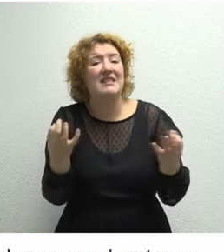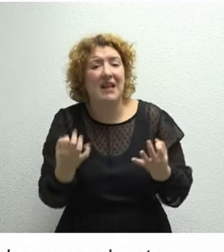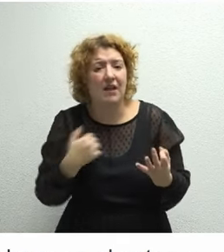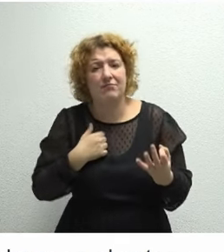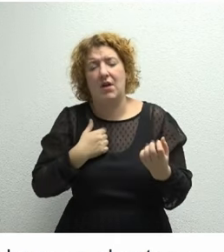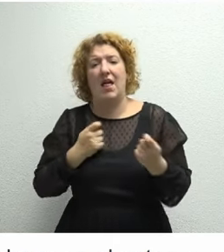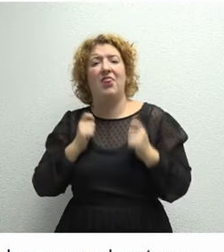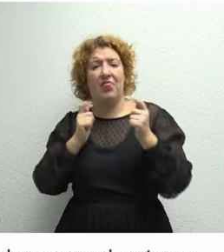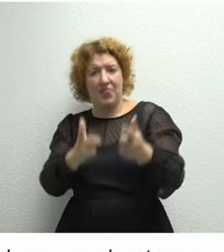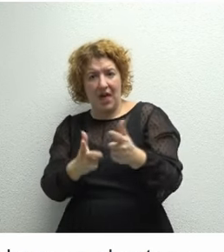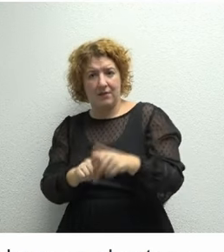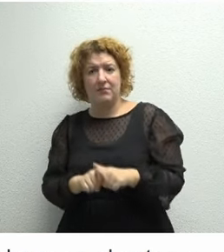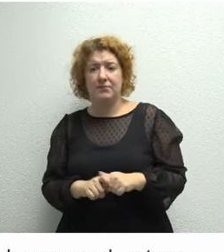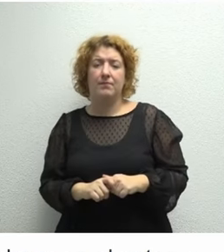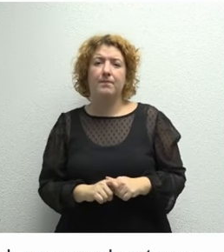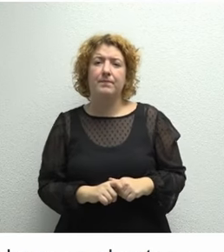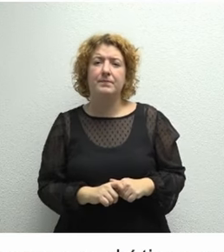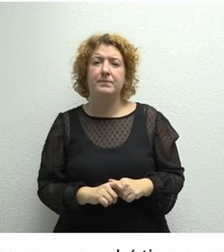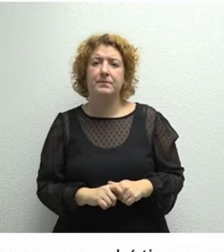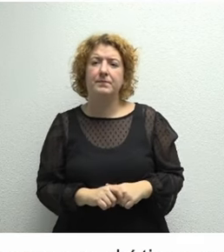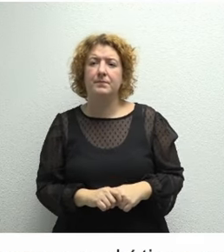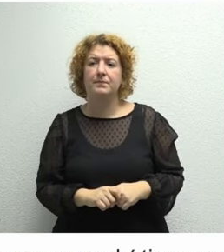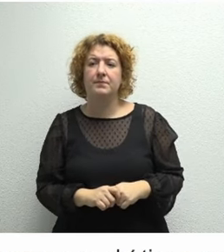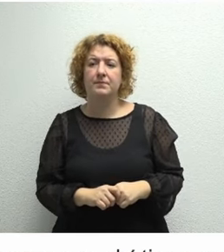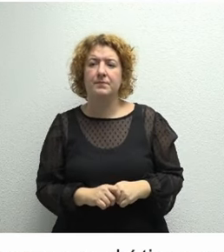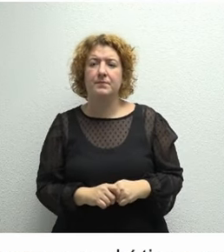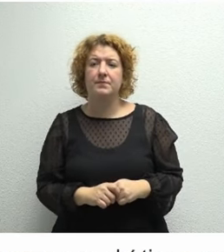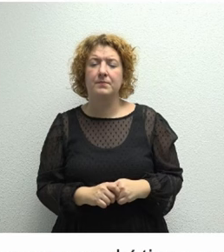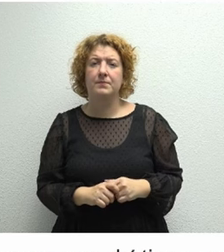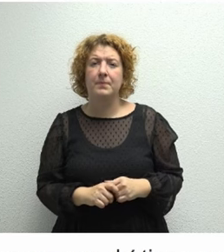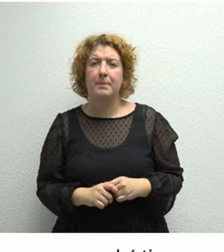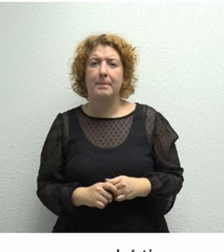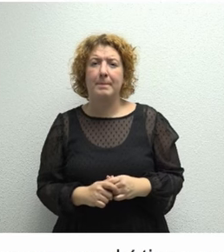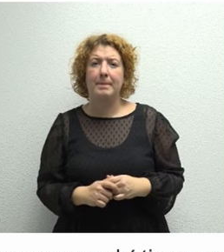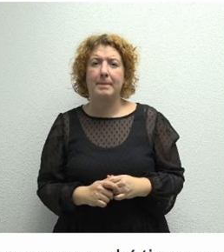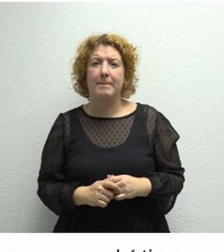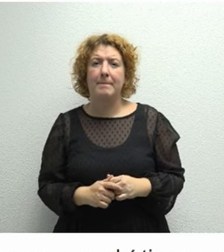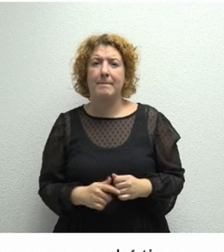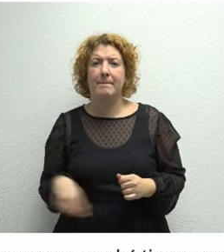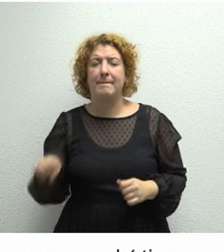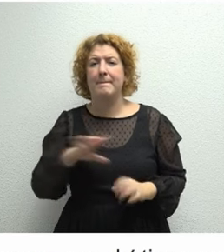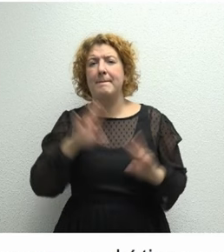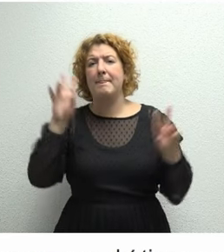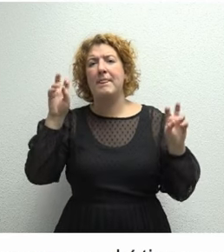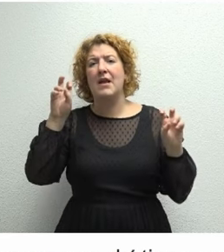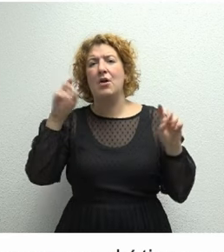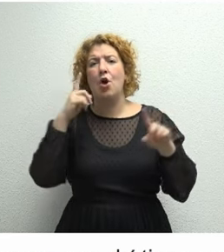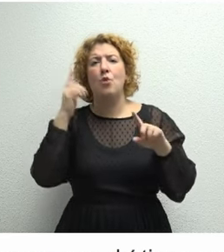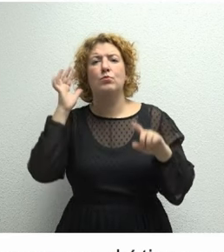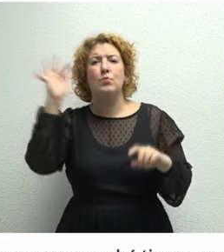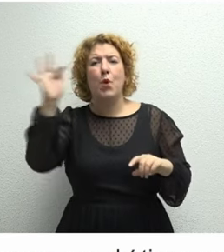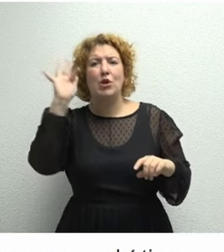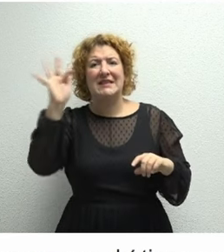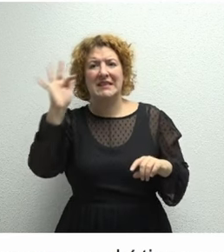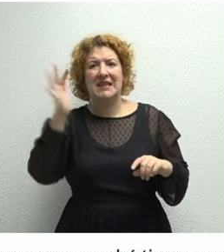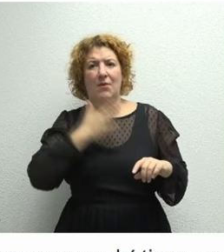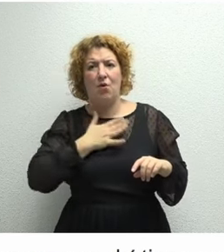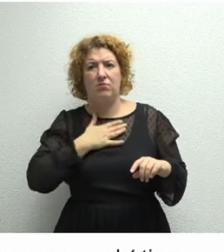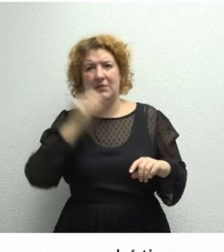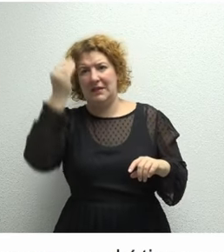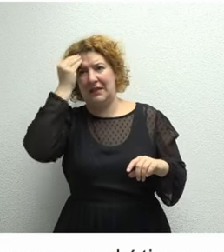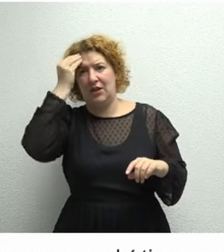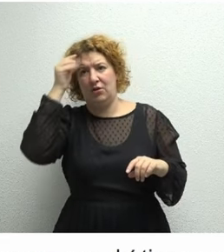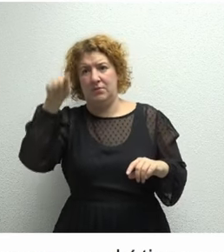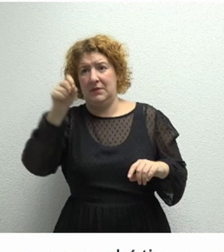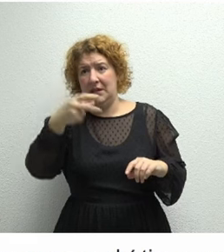no entonces bueno esa era un poco la parte de de de bueno de de sacar la parte positiva no y luego también yo creo que